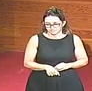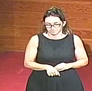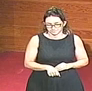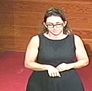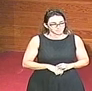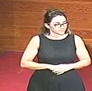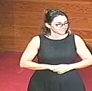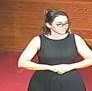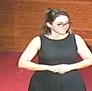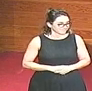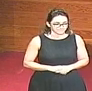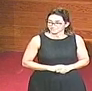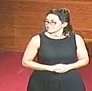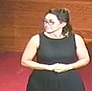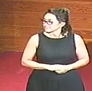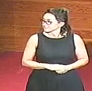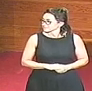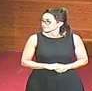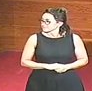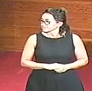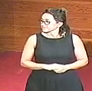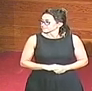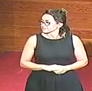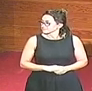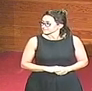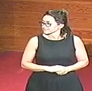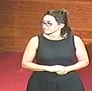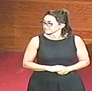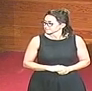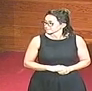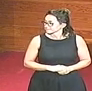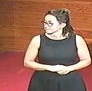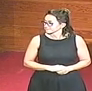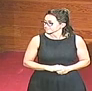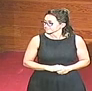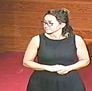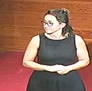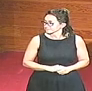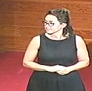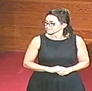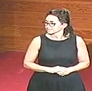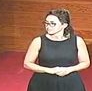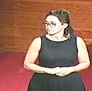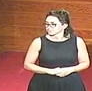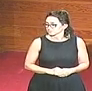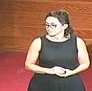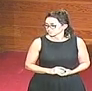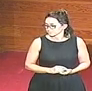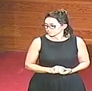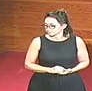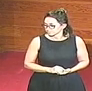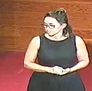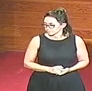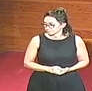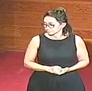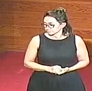espainiarra, eta bertako erredaktore buru izan zen 2020 arte. Aldi berean, Consejeros aldizkariko erredaktore burua izan